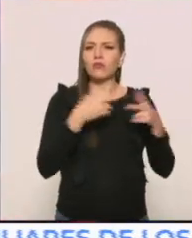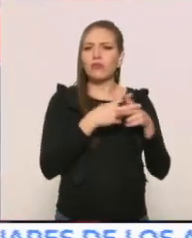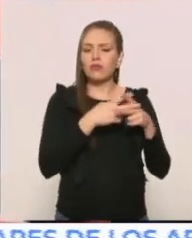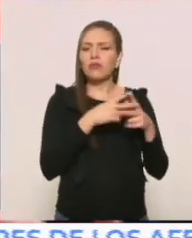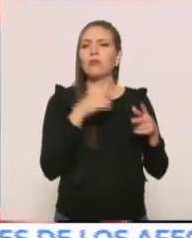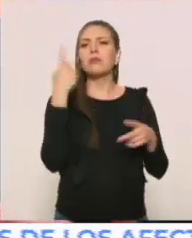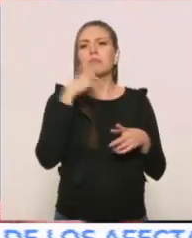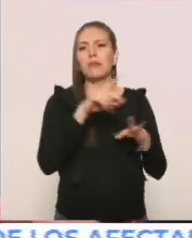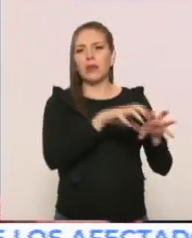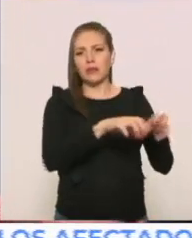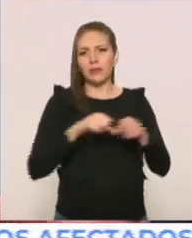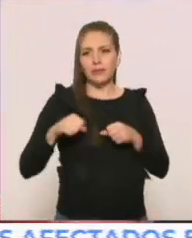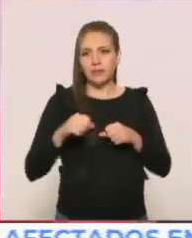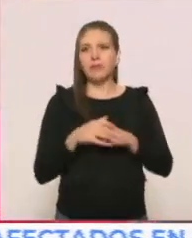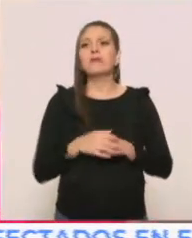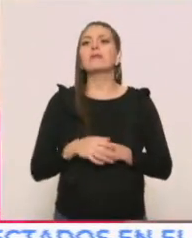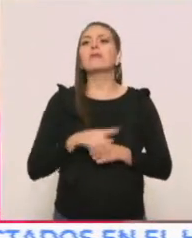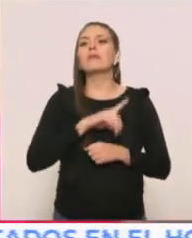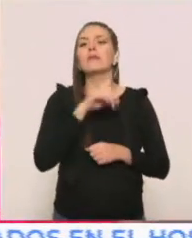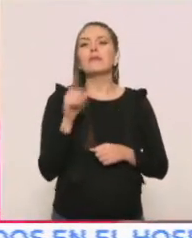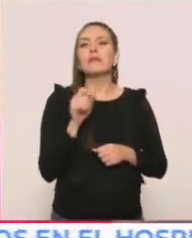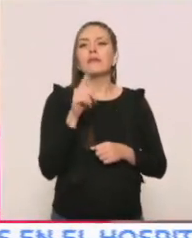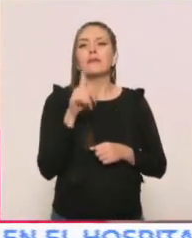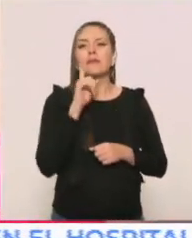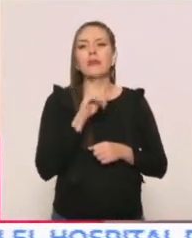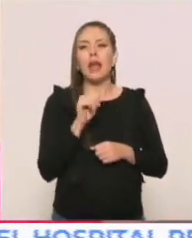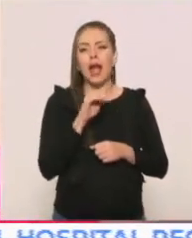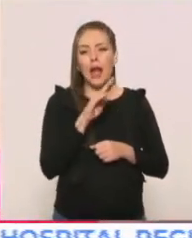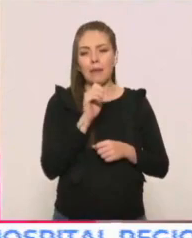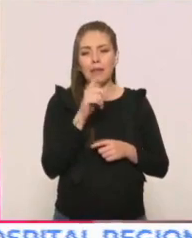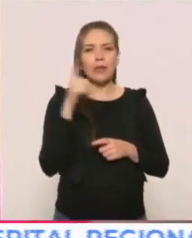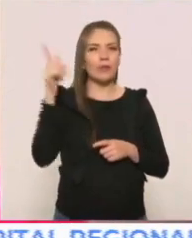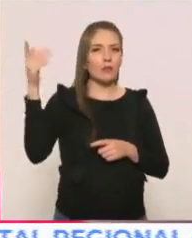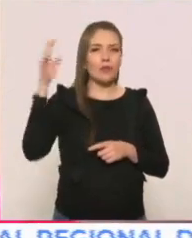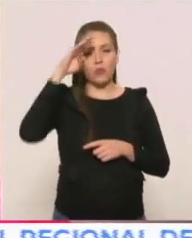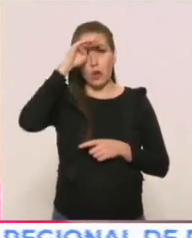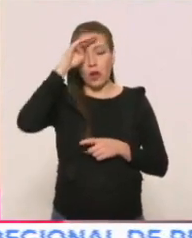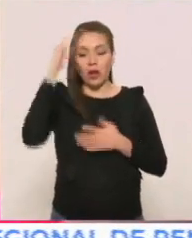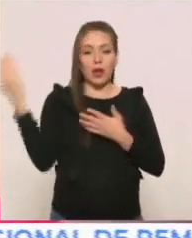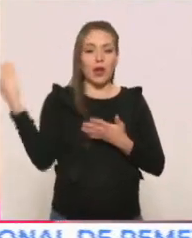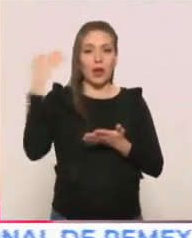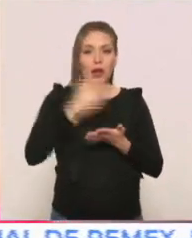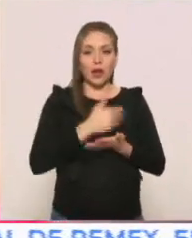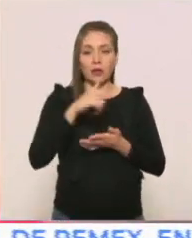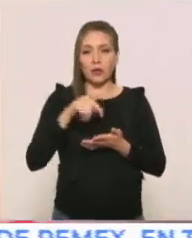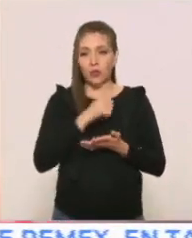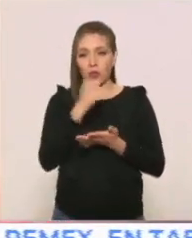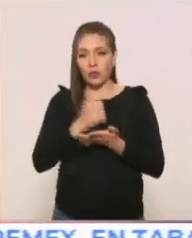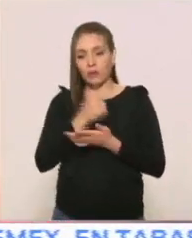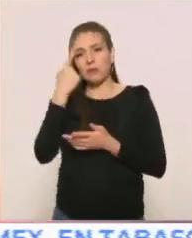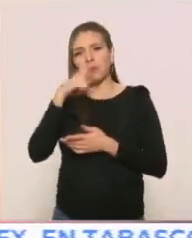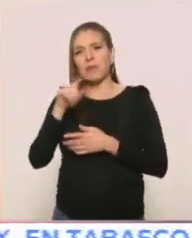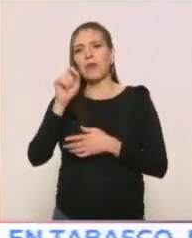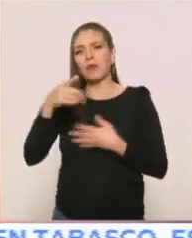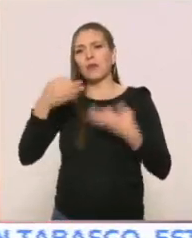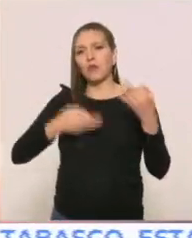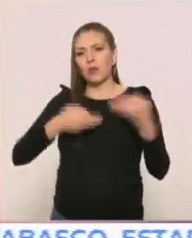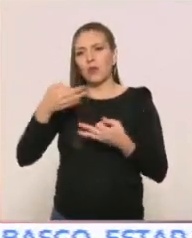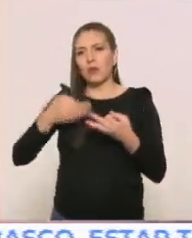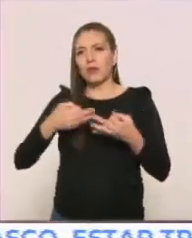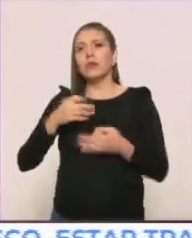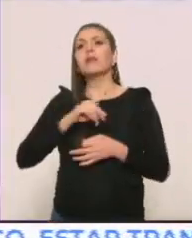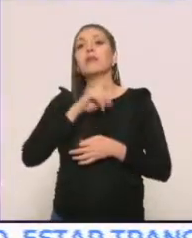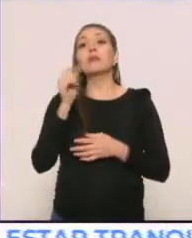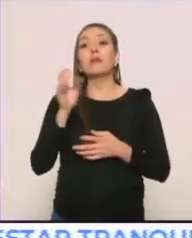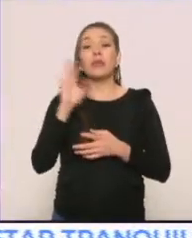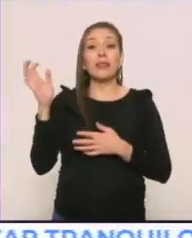viajó de Monterrey hacia la capital para una nueva audiencia. A su regreso al aeropuerto, sufrió un ataque donde perdió la